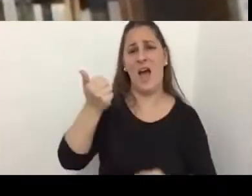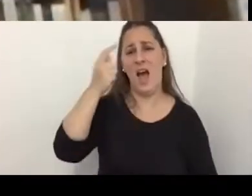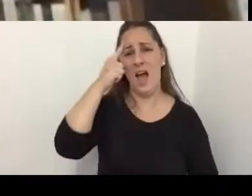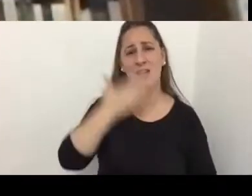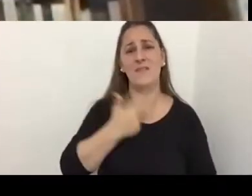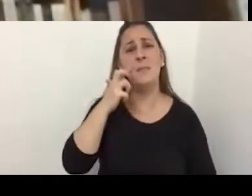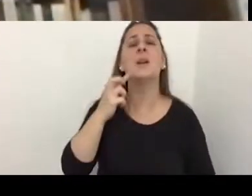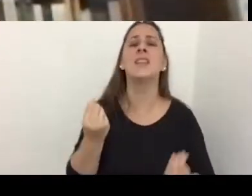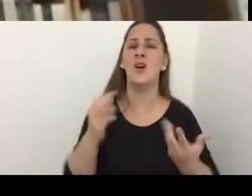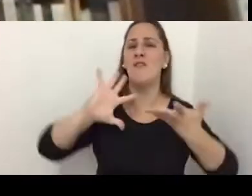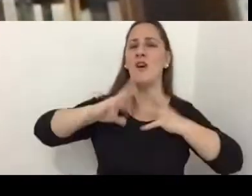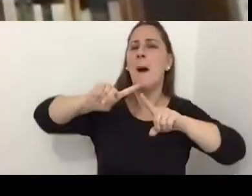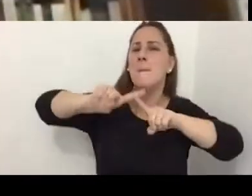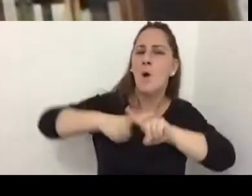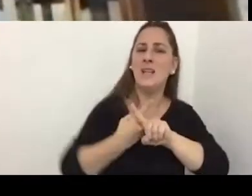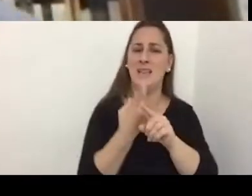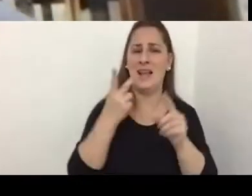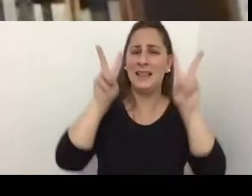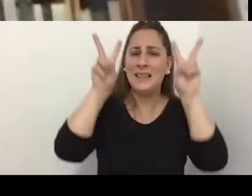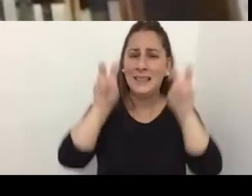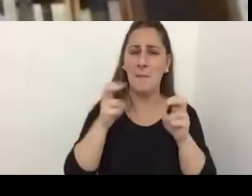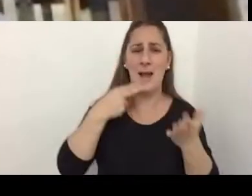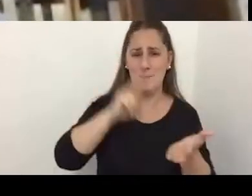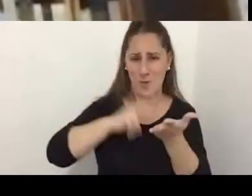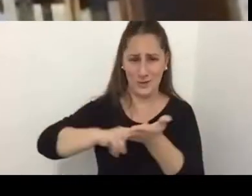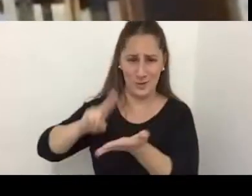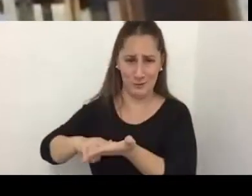tributarias, ¿no? No se los voy a explicar a ustedes.